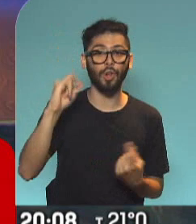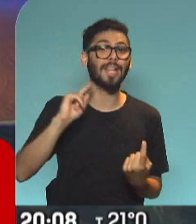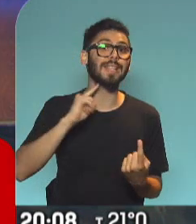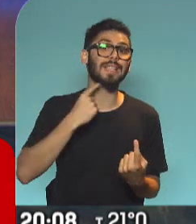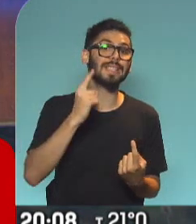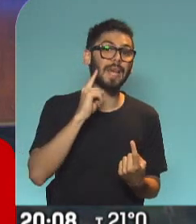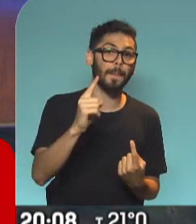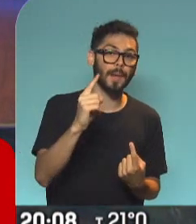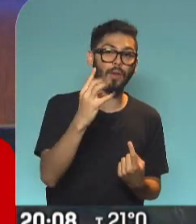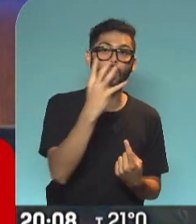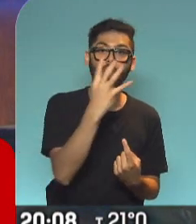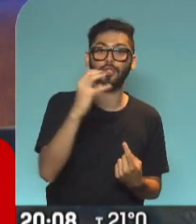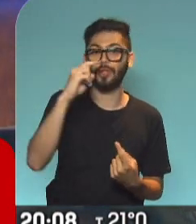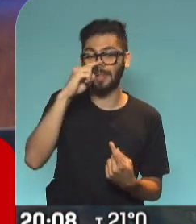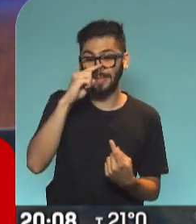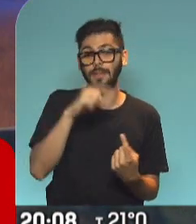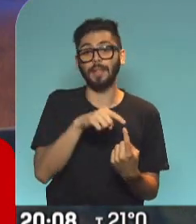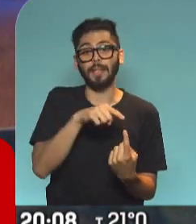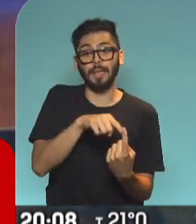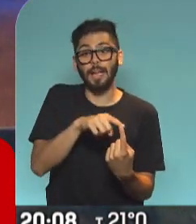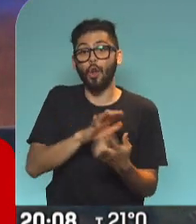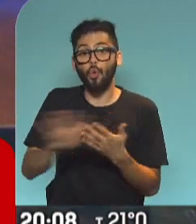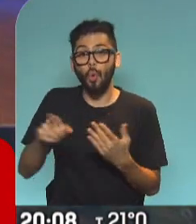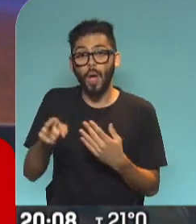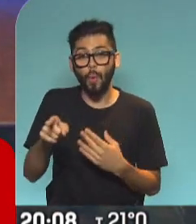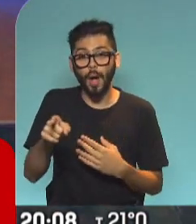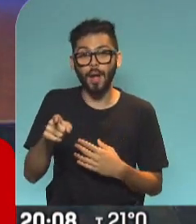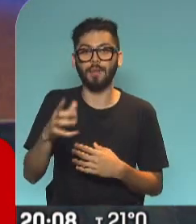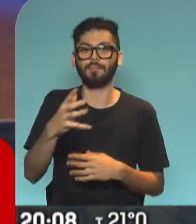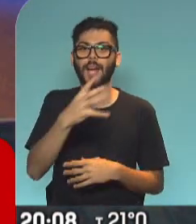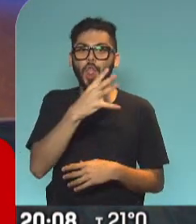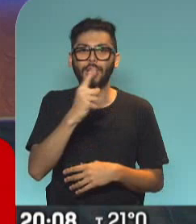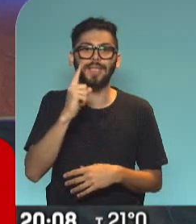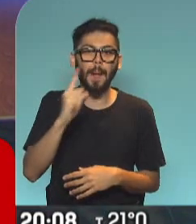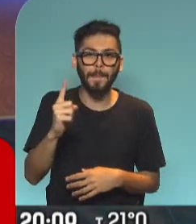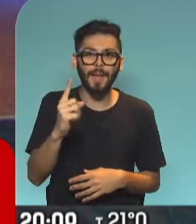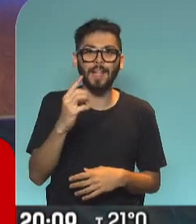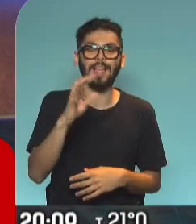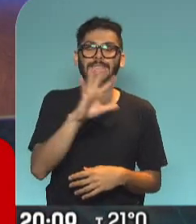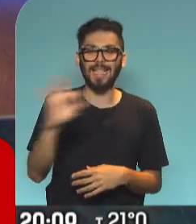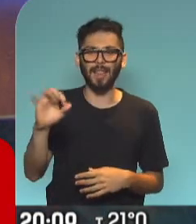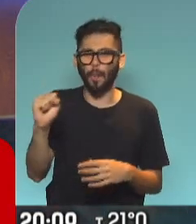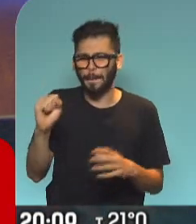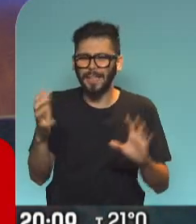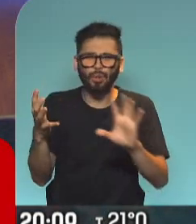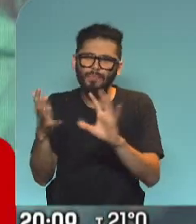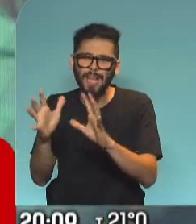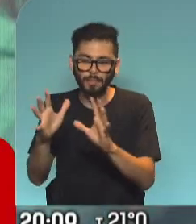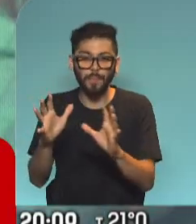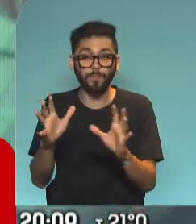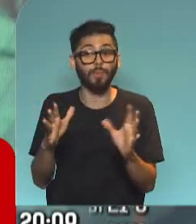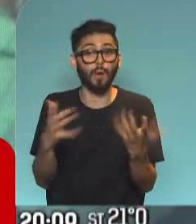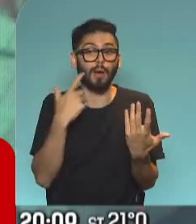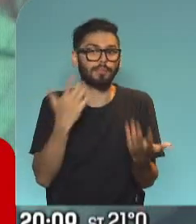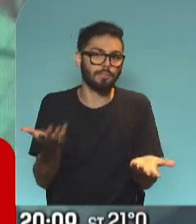13.974 hubiese sido con la fórmula anterior. Con la nueva, el pago hubiese sido de 14.500 pesos prácticamente. Bueno,